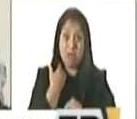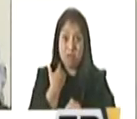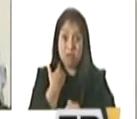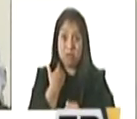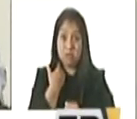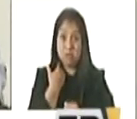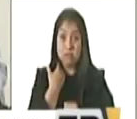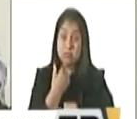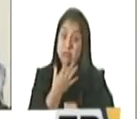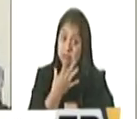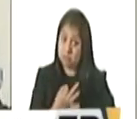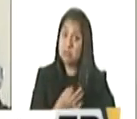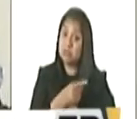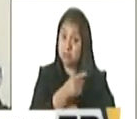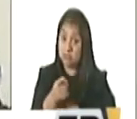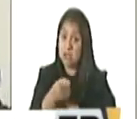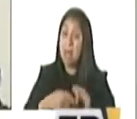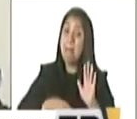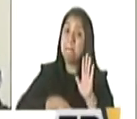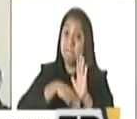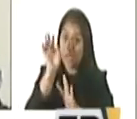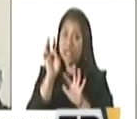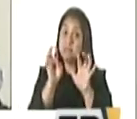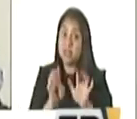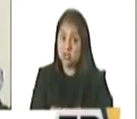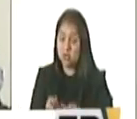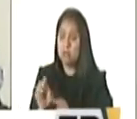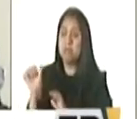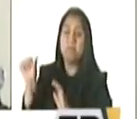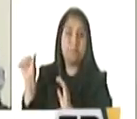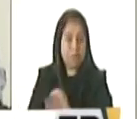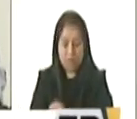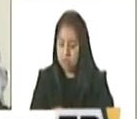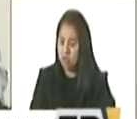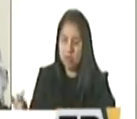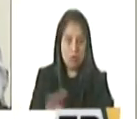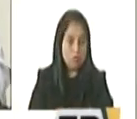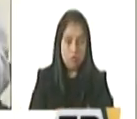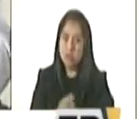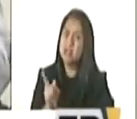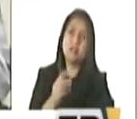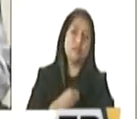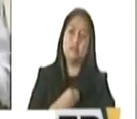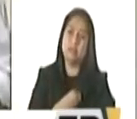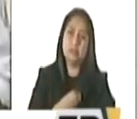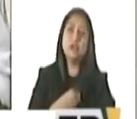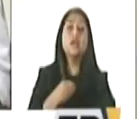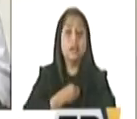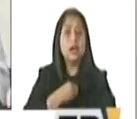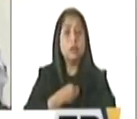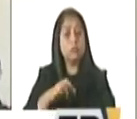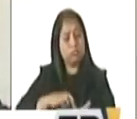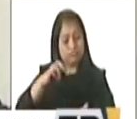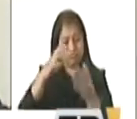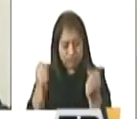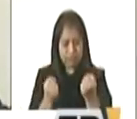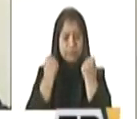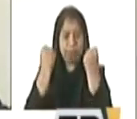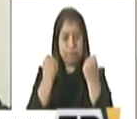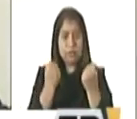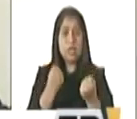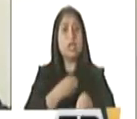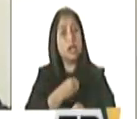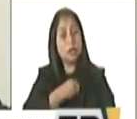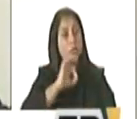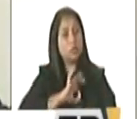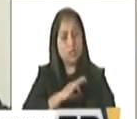verdad, va a haber más gente que la va a pasar peor. Y no queremos eso. Queremos un país fortalecido. Queremos una